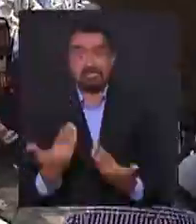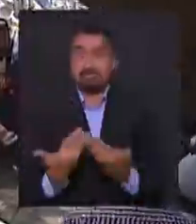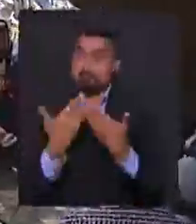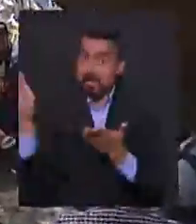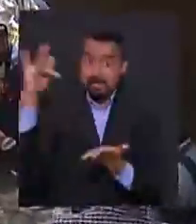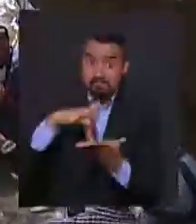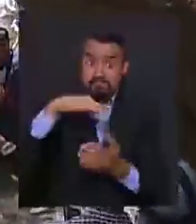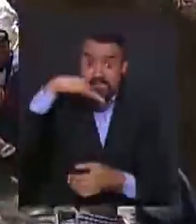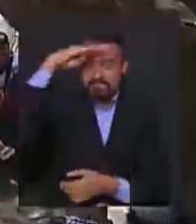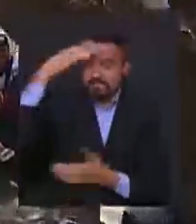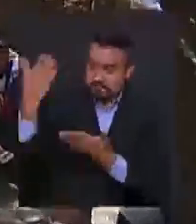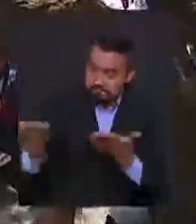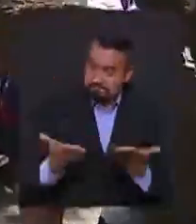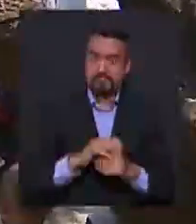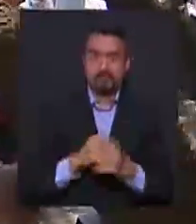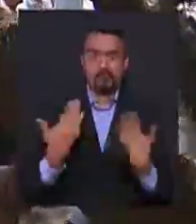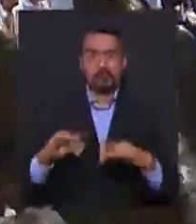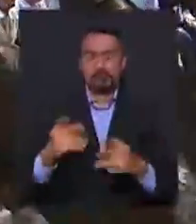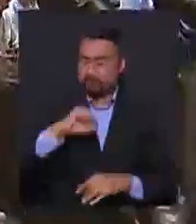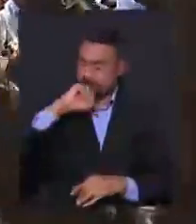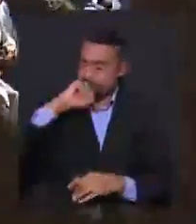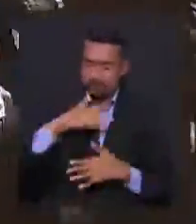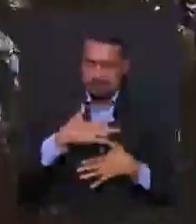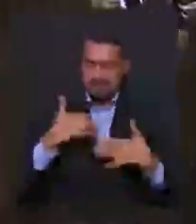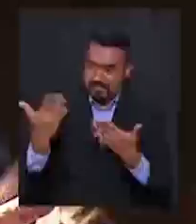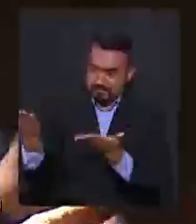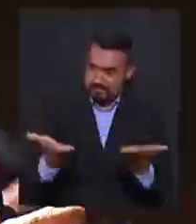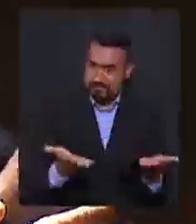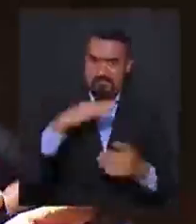de nuevo entre nosotros, amigo Leo Luca.